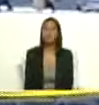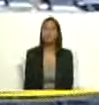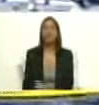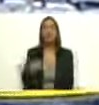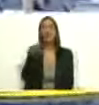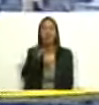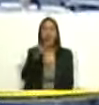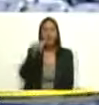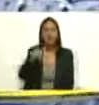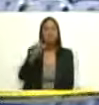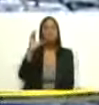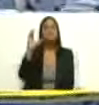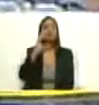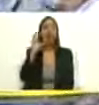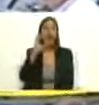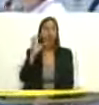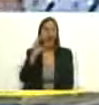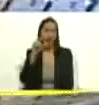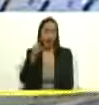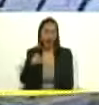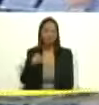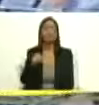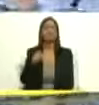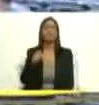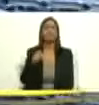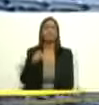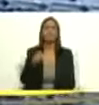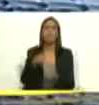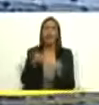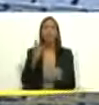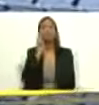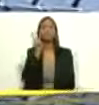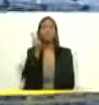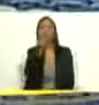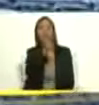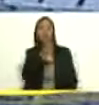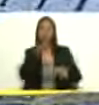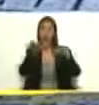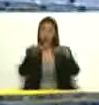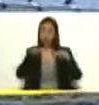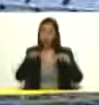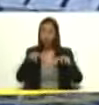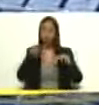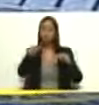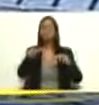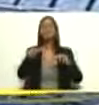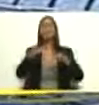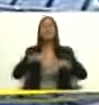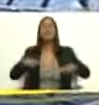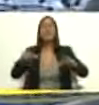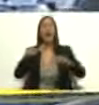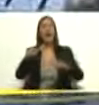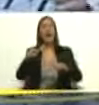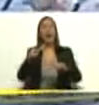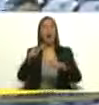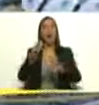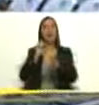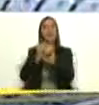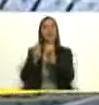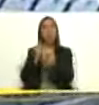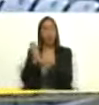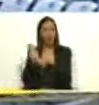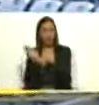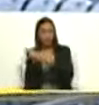instalaciones del estadio Monumental Simón Bolívar en compañía de la primera combatiente la doctora silia flores de